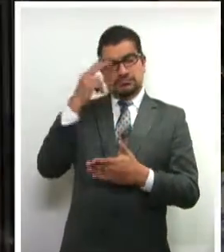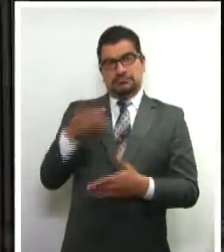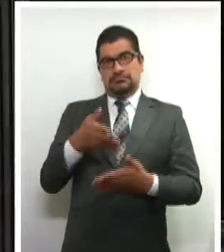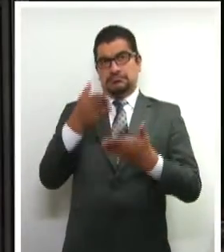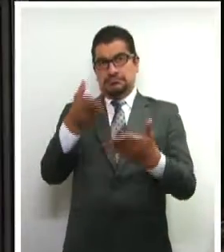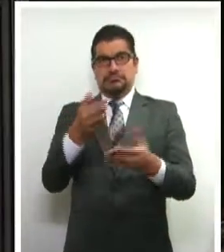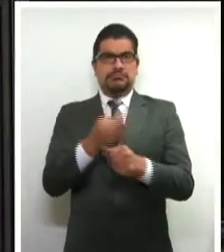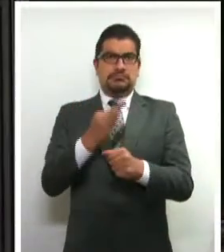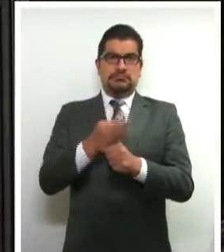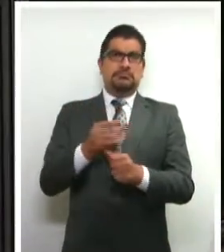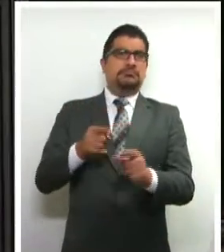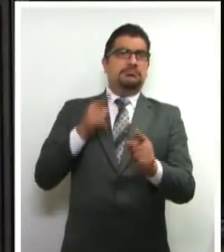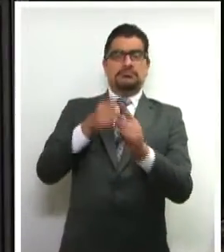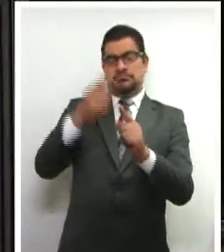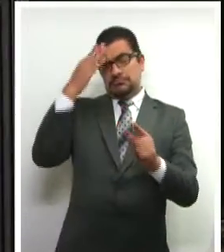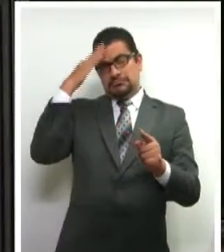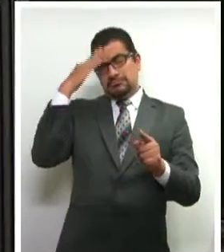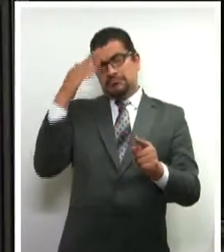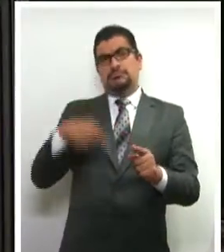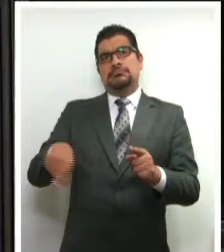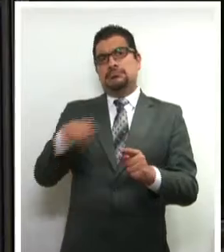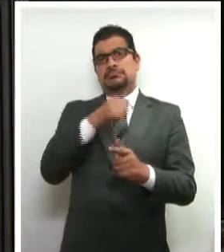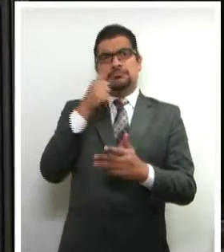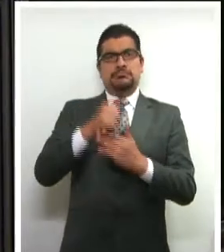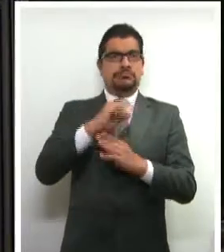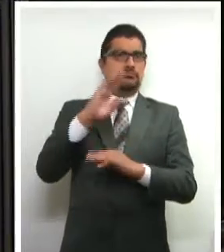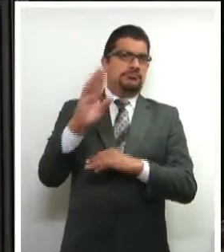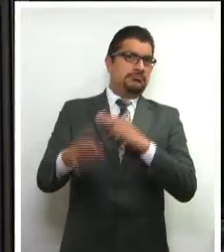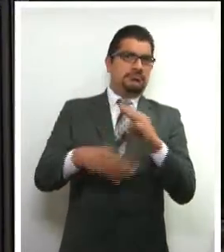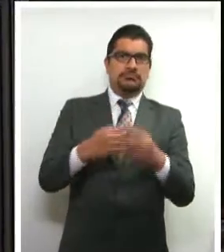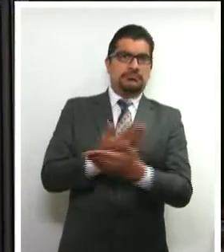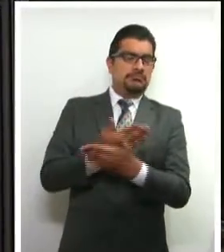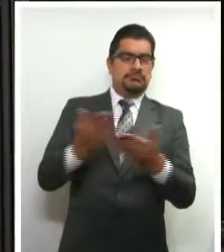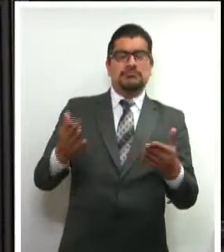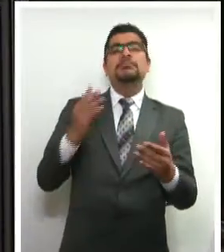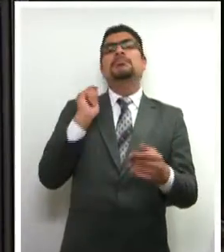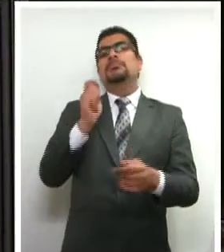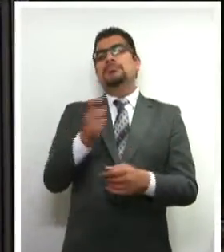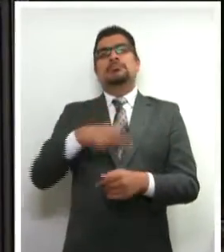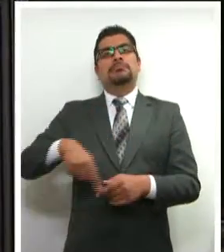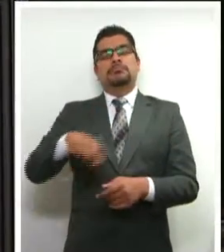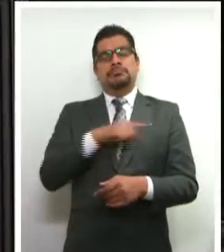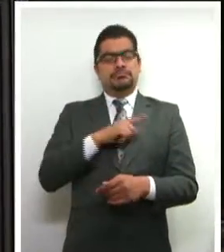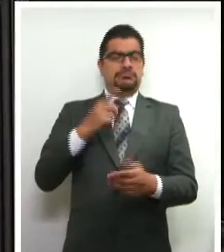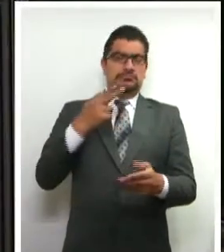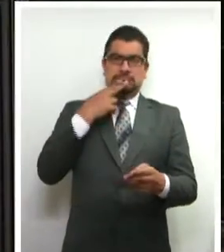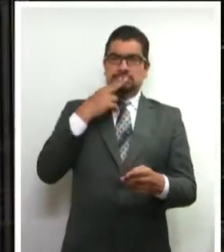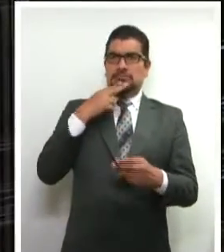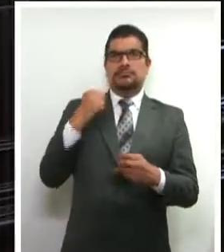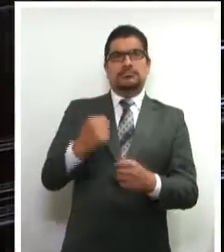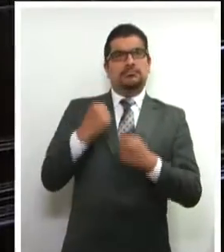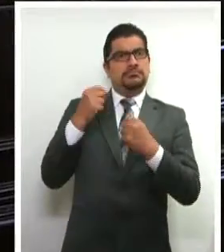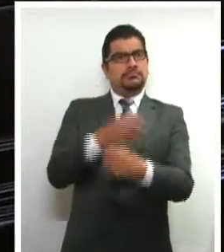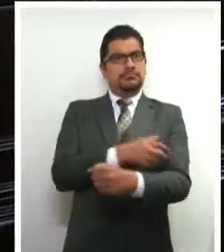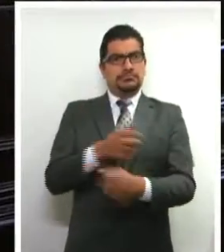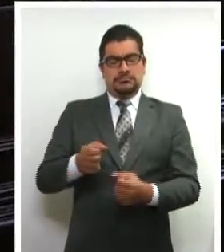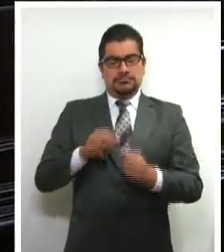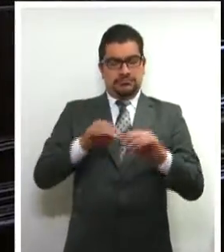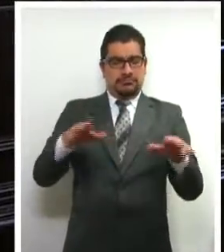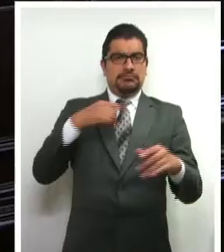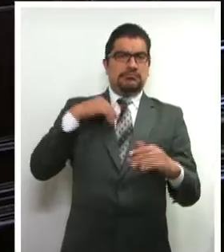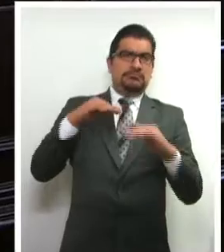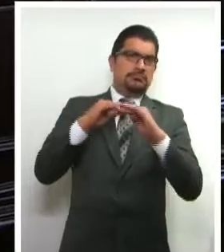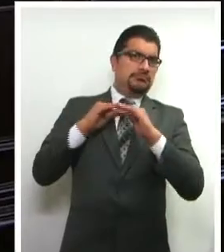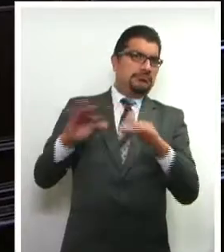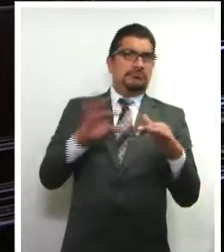se establece el principio de ciudadanía universal, que en el ejercicio del poder público se garantizará la incorporación